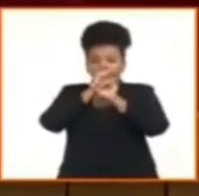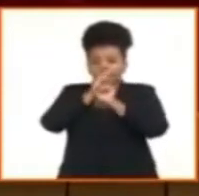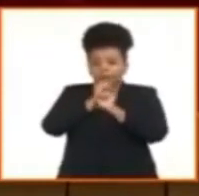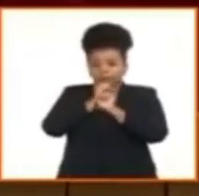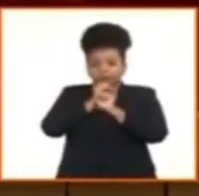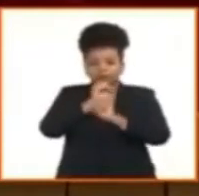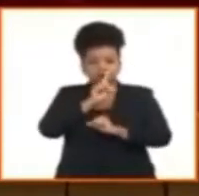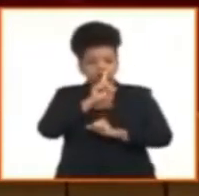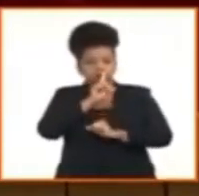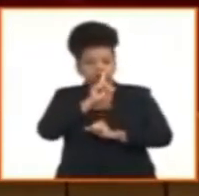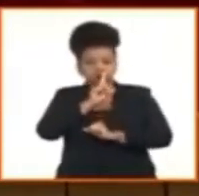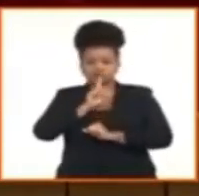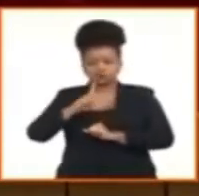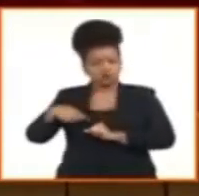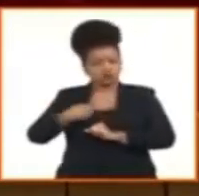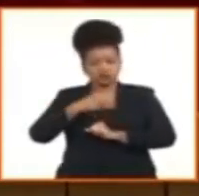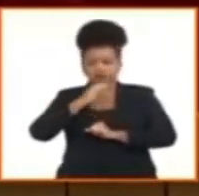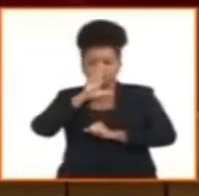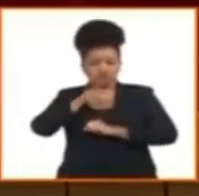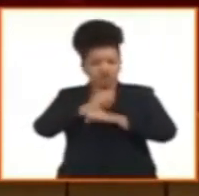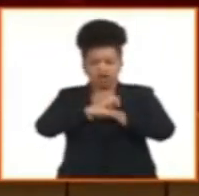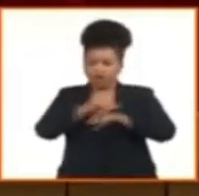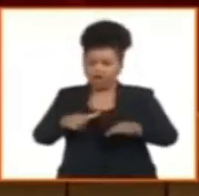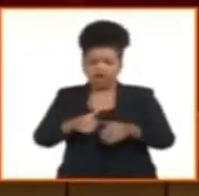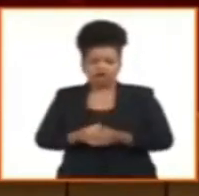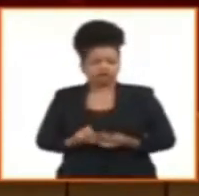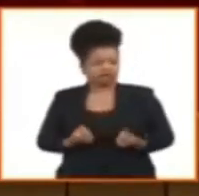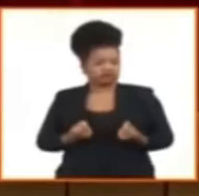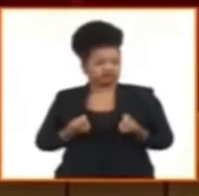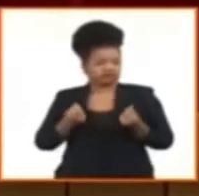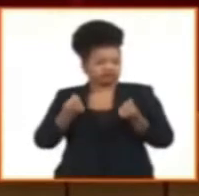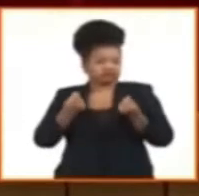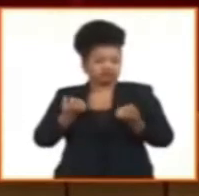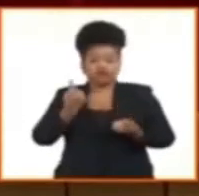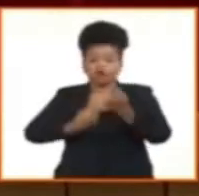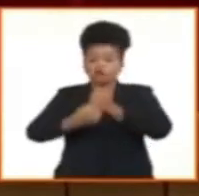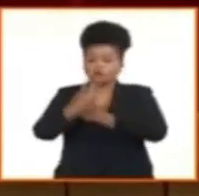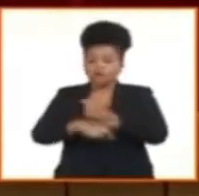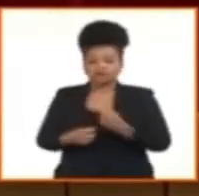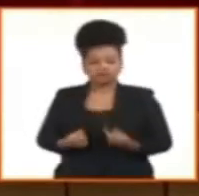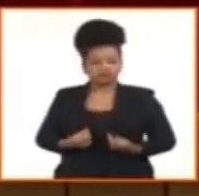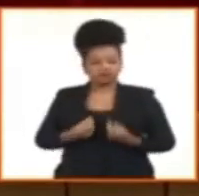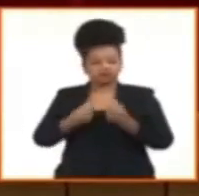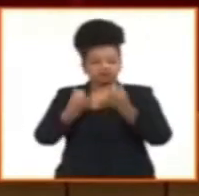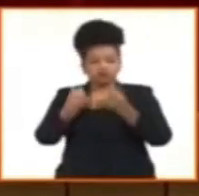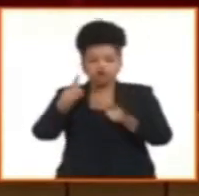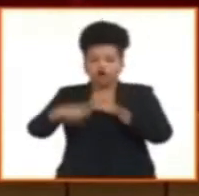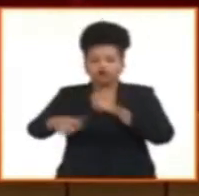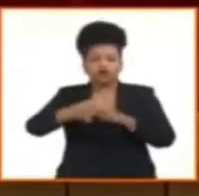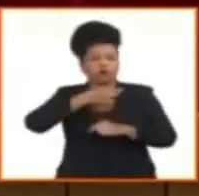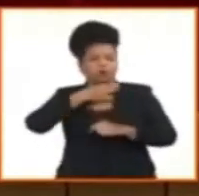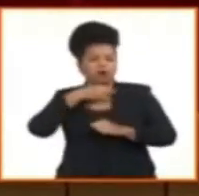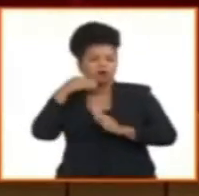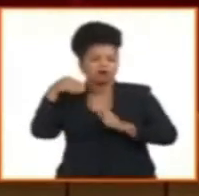alfombras, exaltando el inmoral enriquecimiento de los más ricos, mientras desestiman el humillante empobrecimiento de los